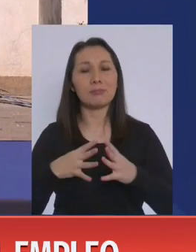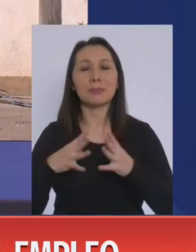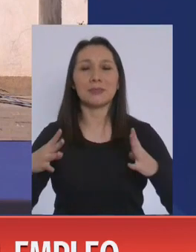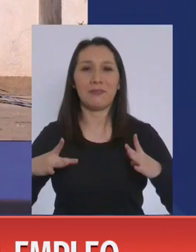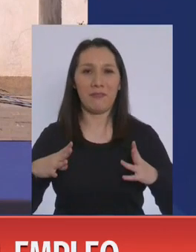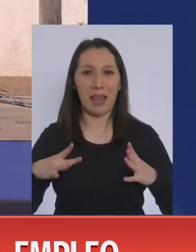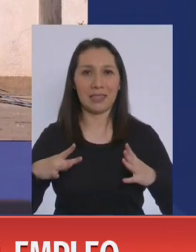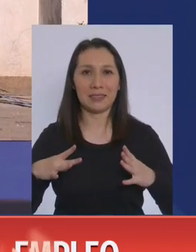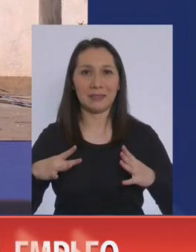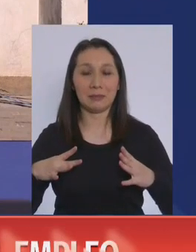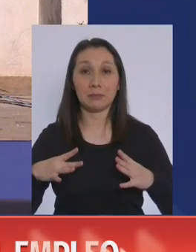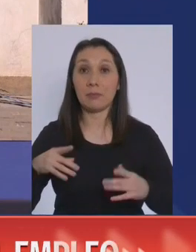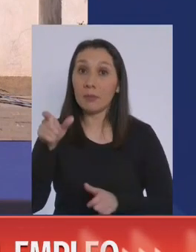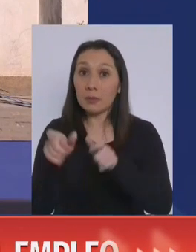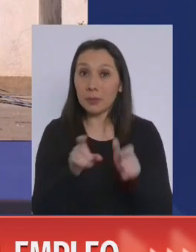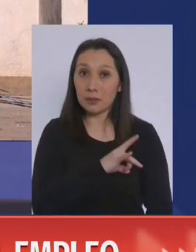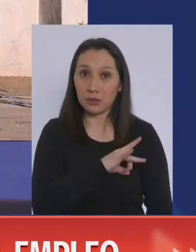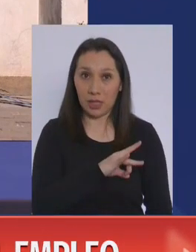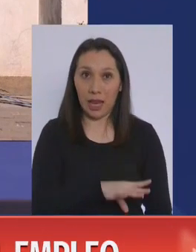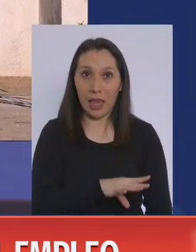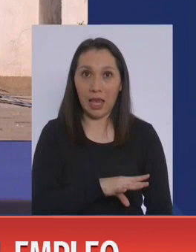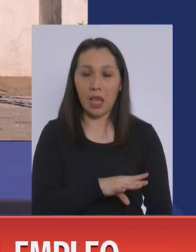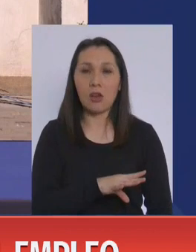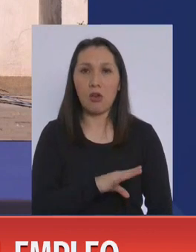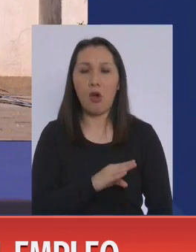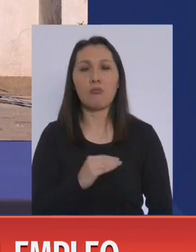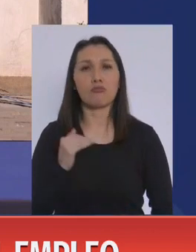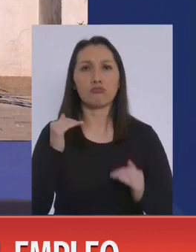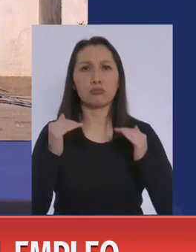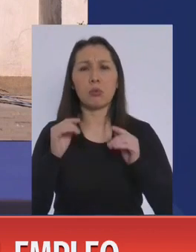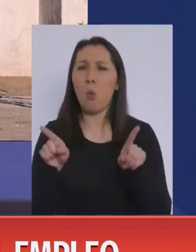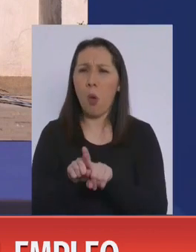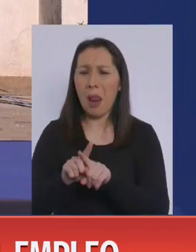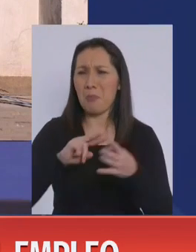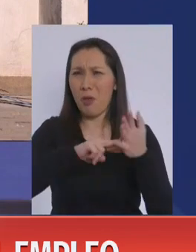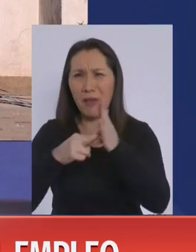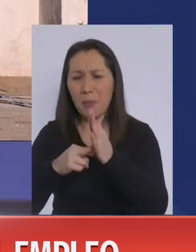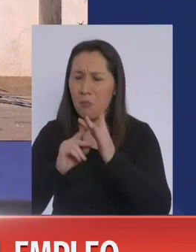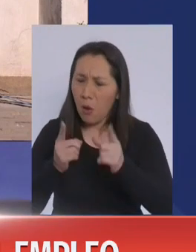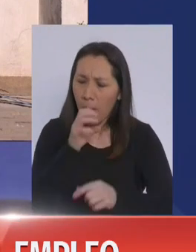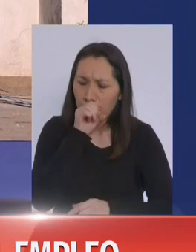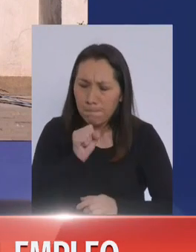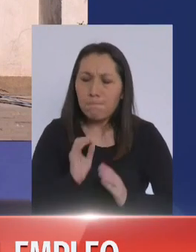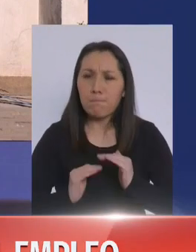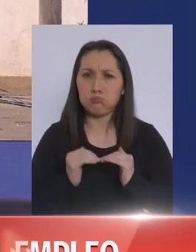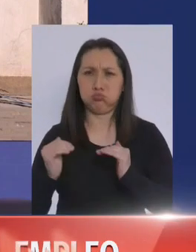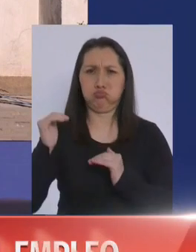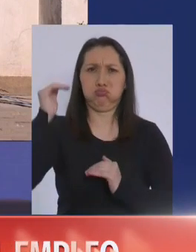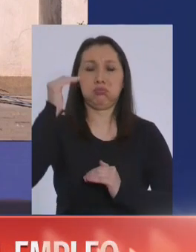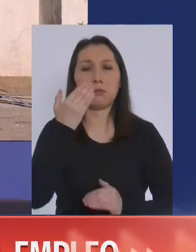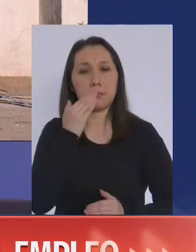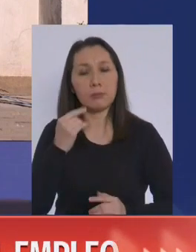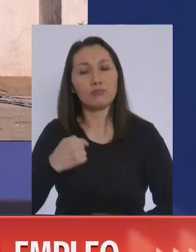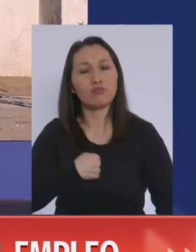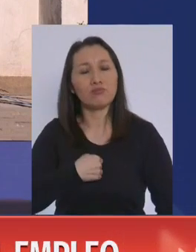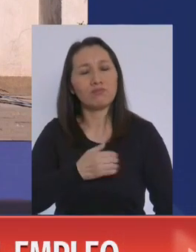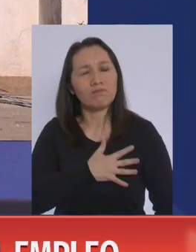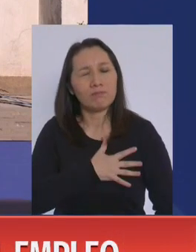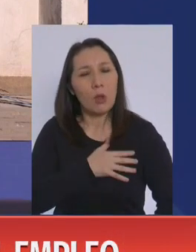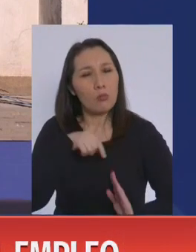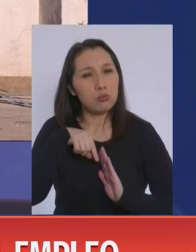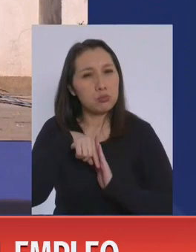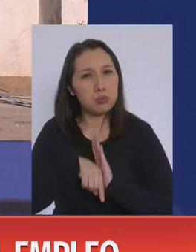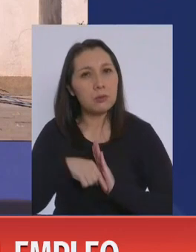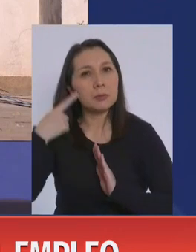feliz. Los chilenos crecemos con la adversidad y por eso tengo la más profunda